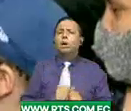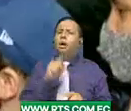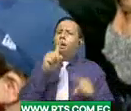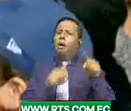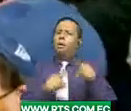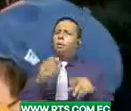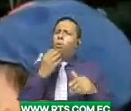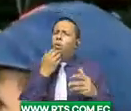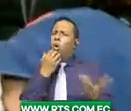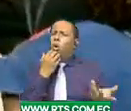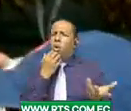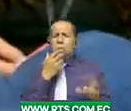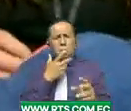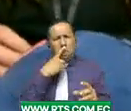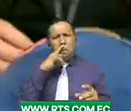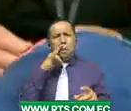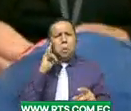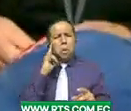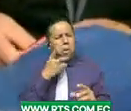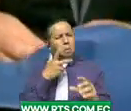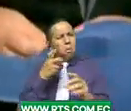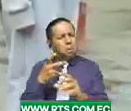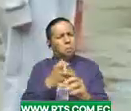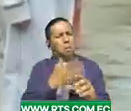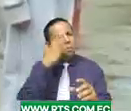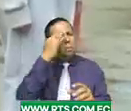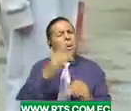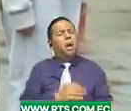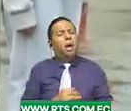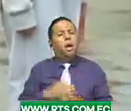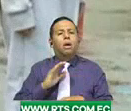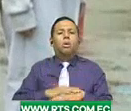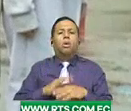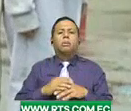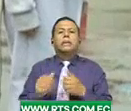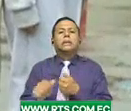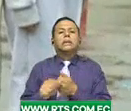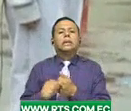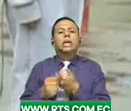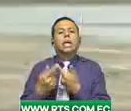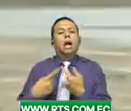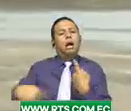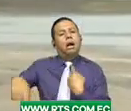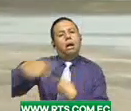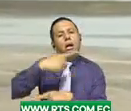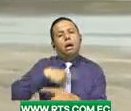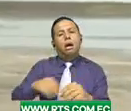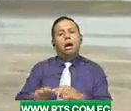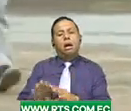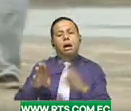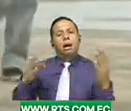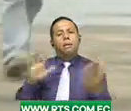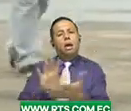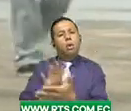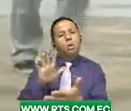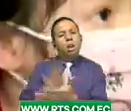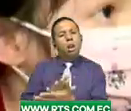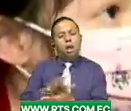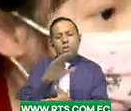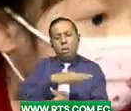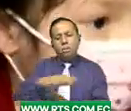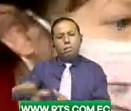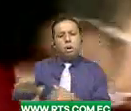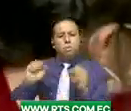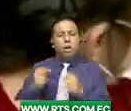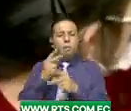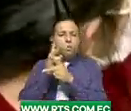a vacunar a los menores, según varios representantes, es para el retorno a clases presenciales y para que estén más protegidos. Muy